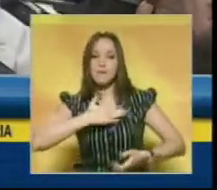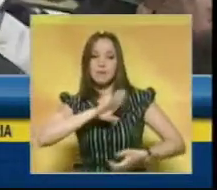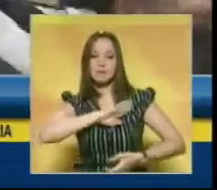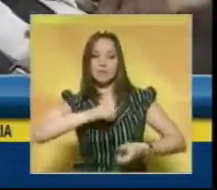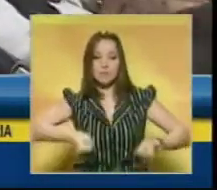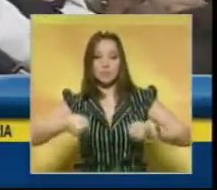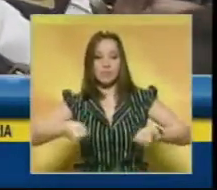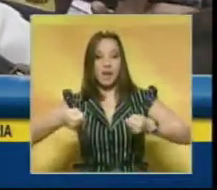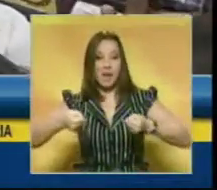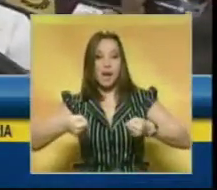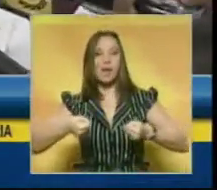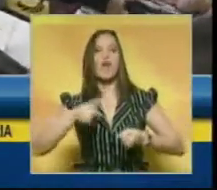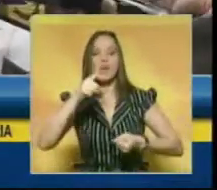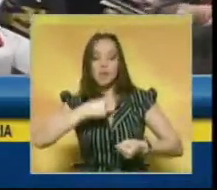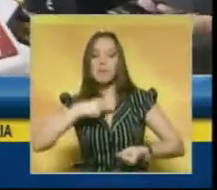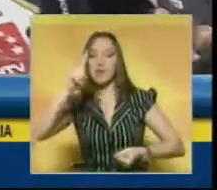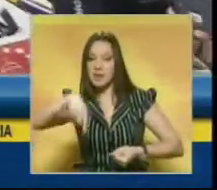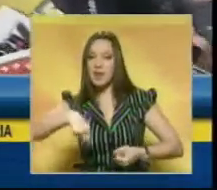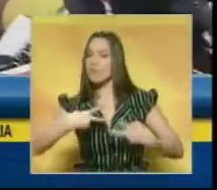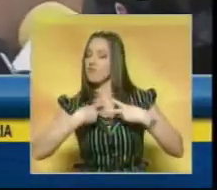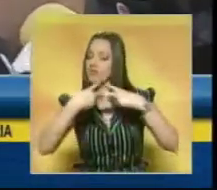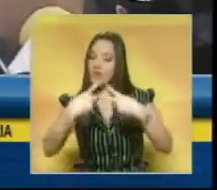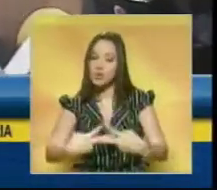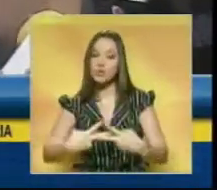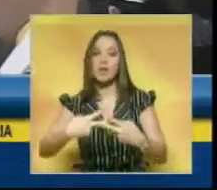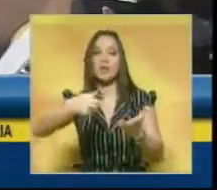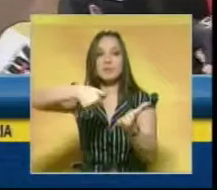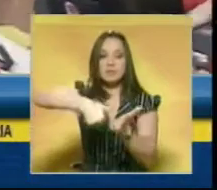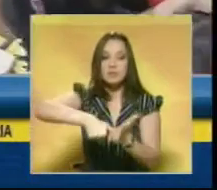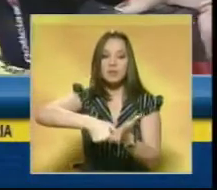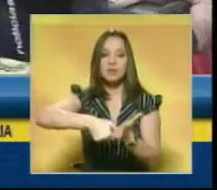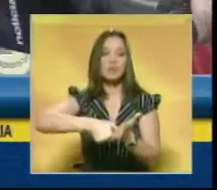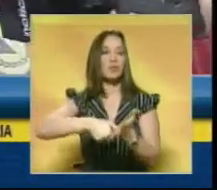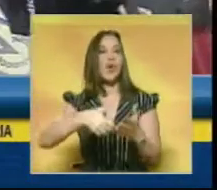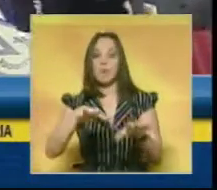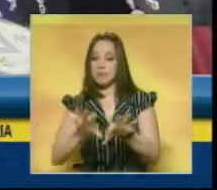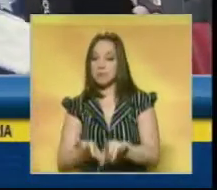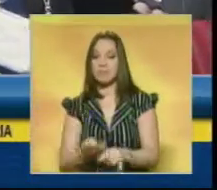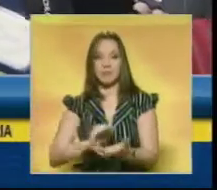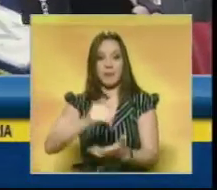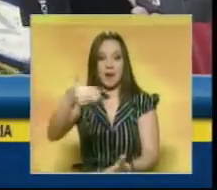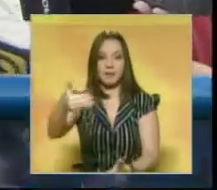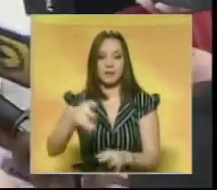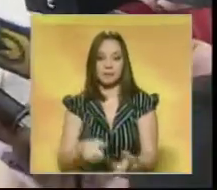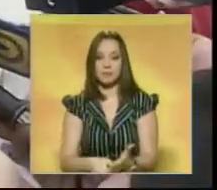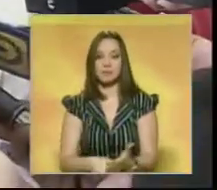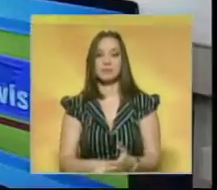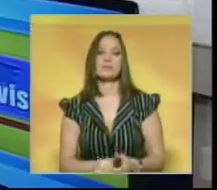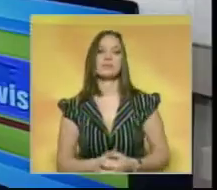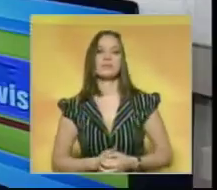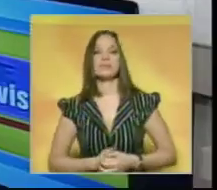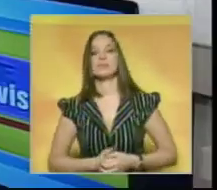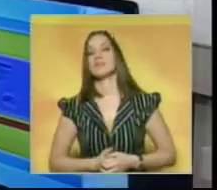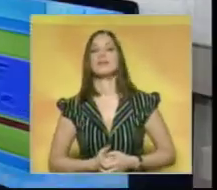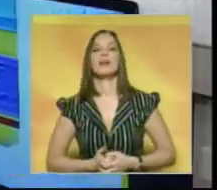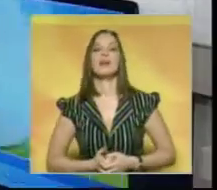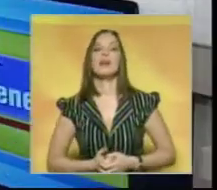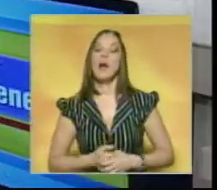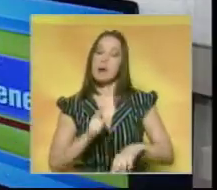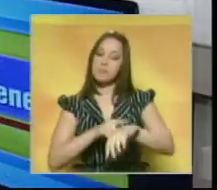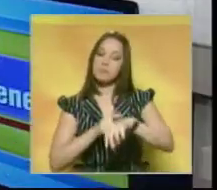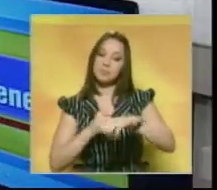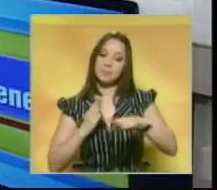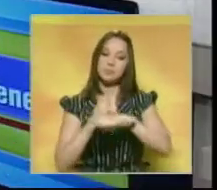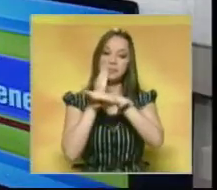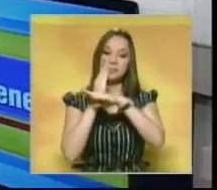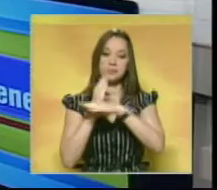contactando, bueno, porque ellos quieren incorporarse al programa de manera voluntaria. Así que el programa ha sido un éxito y lo vemos en los niveles de abastecimiento. Bueno, es momento de